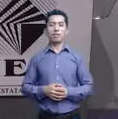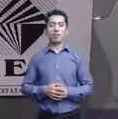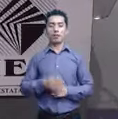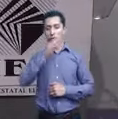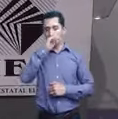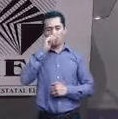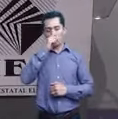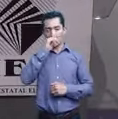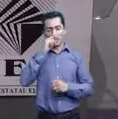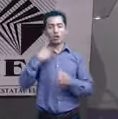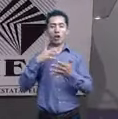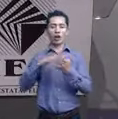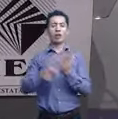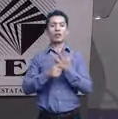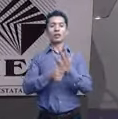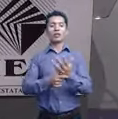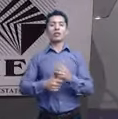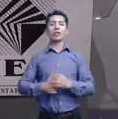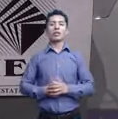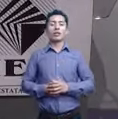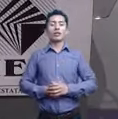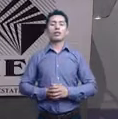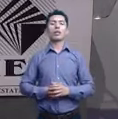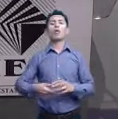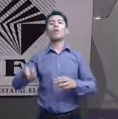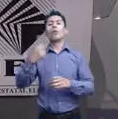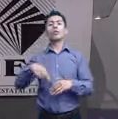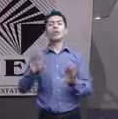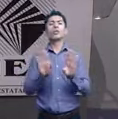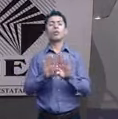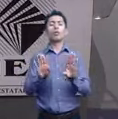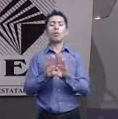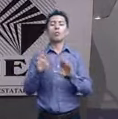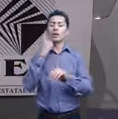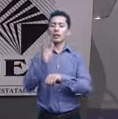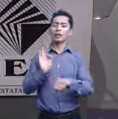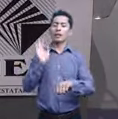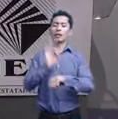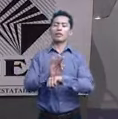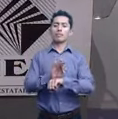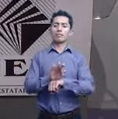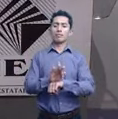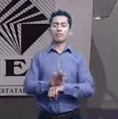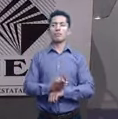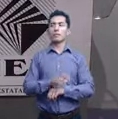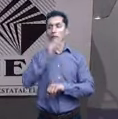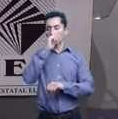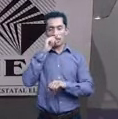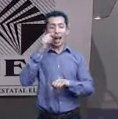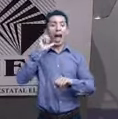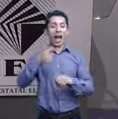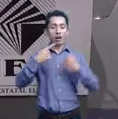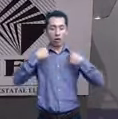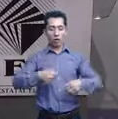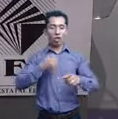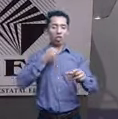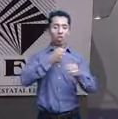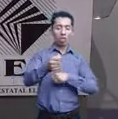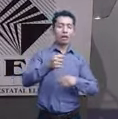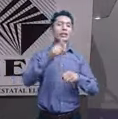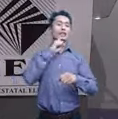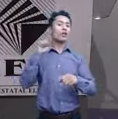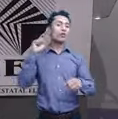La leo y dice: ¿de qué manera garantizarán que cualquier agresión física,